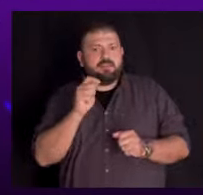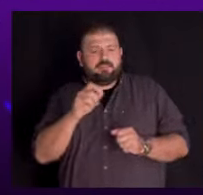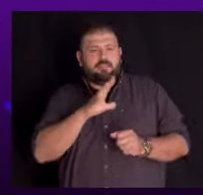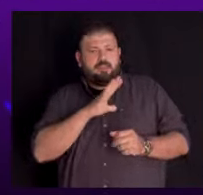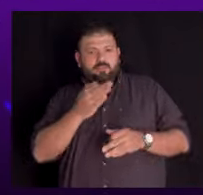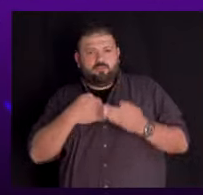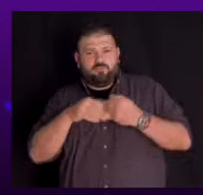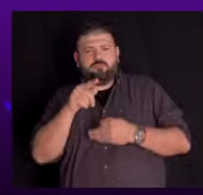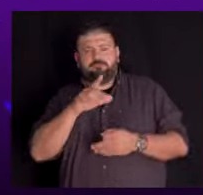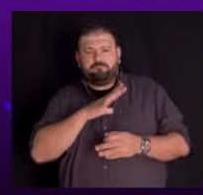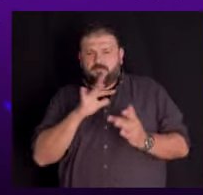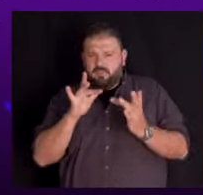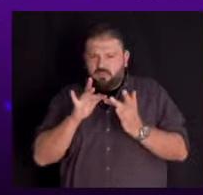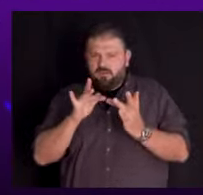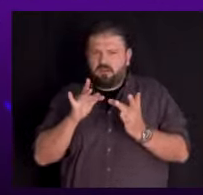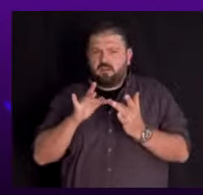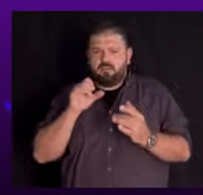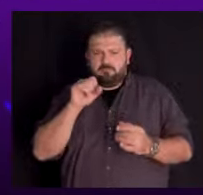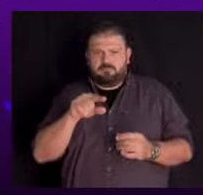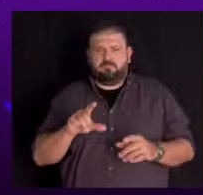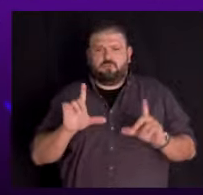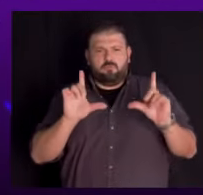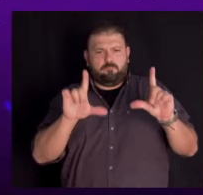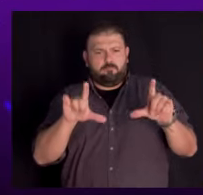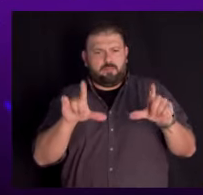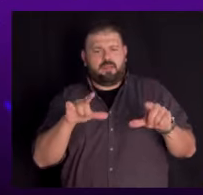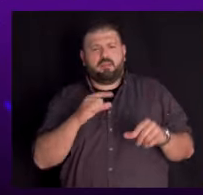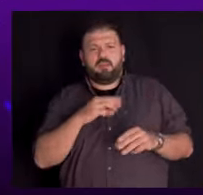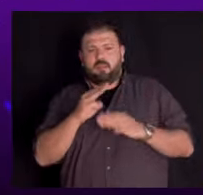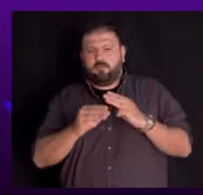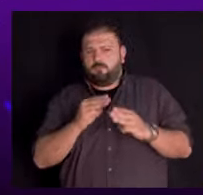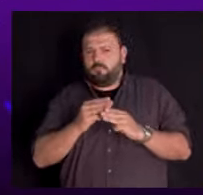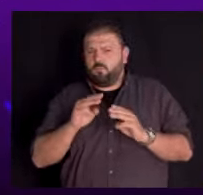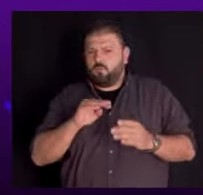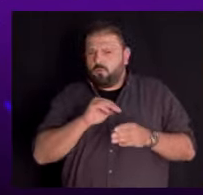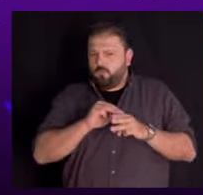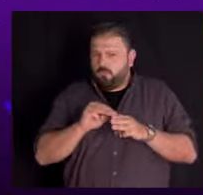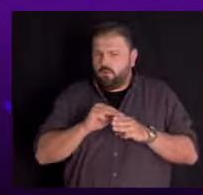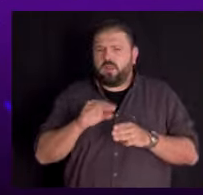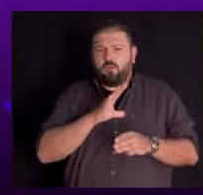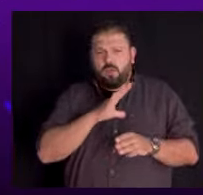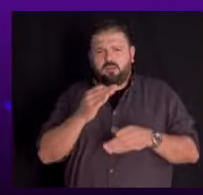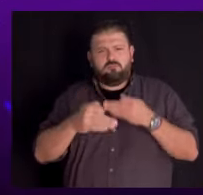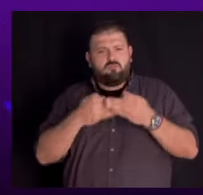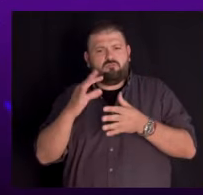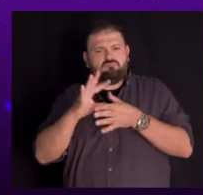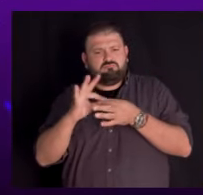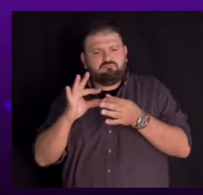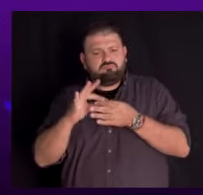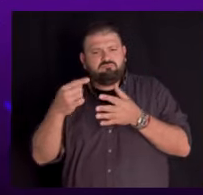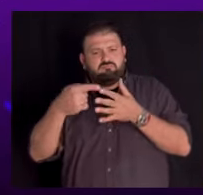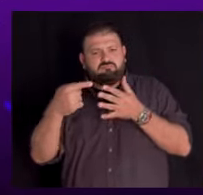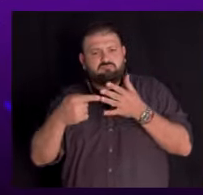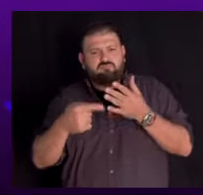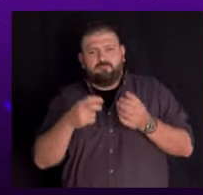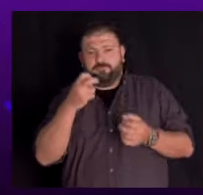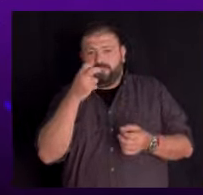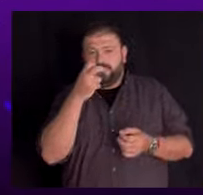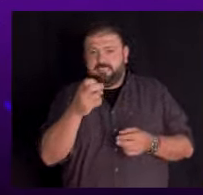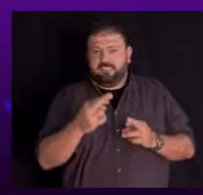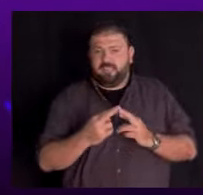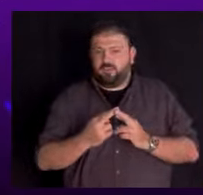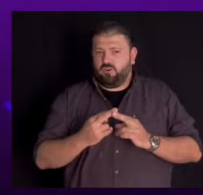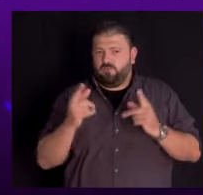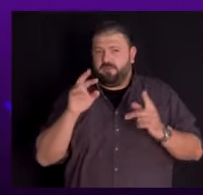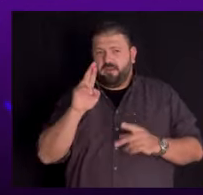página directamente aquí en Mundo Morado, pues poco a poco les iremos dando ya todos los detalles del nuevo formato de estos Rallys Rompe 2020 que vamos